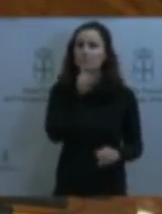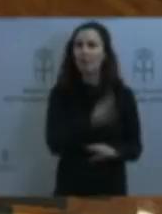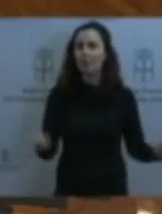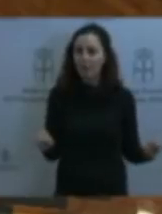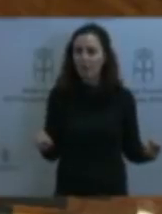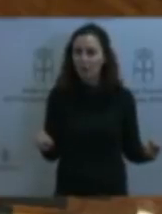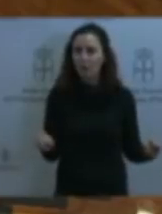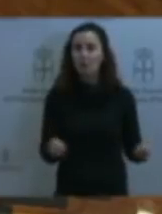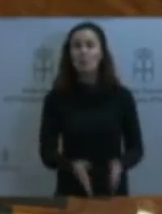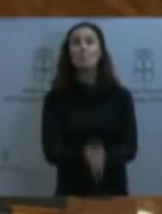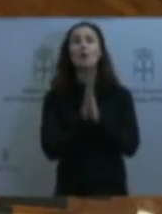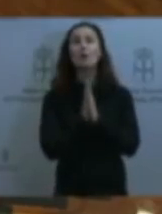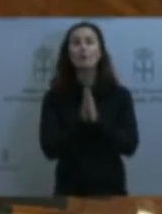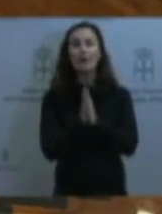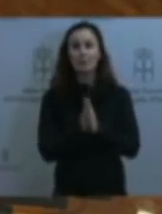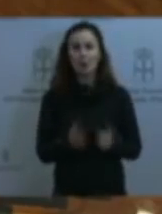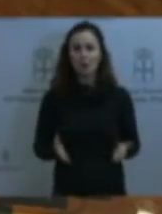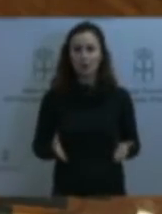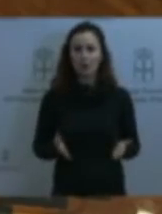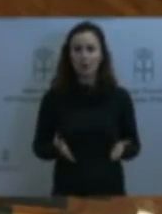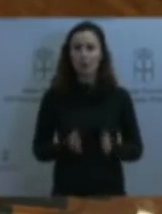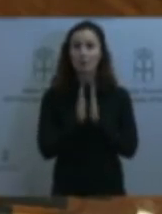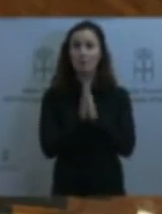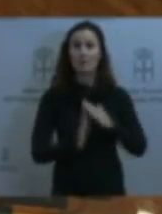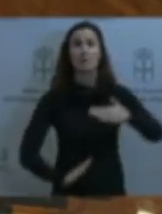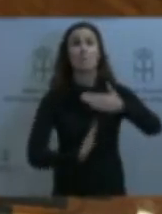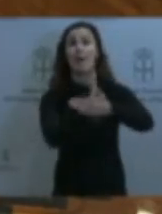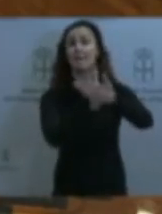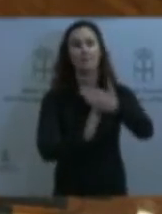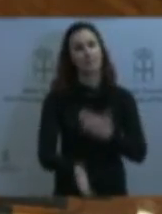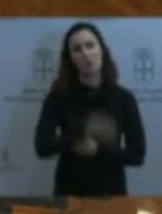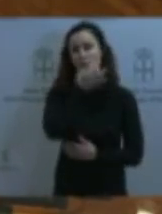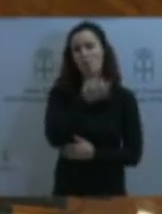Le ruego no interrumpa la intervención. Está en la palabra el señor Fernández